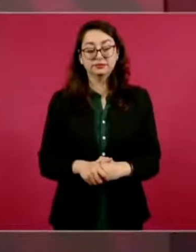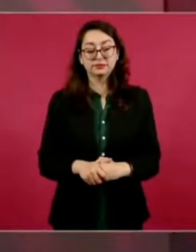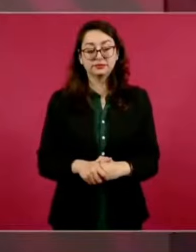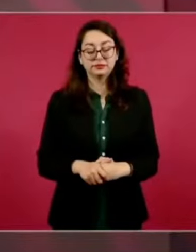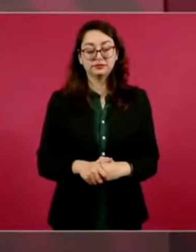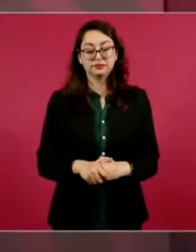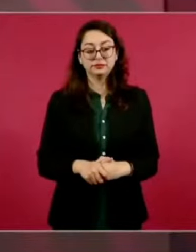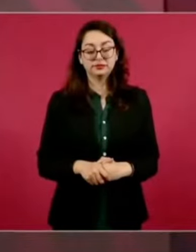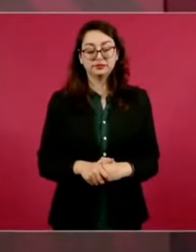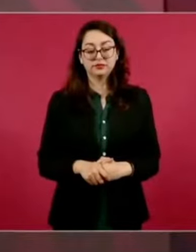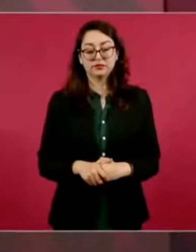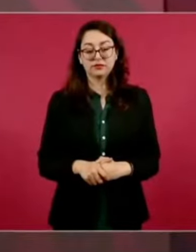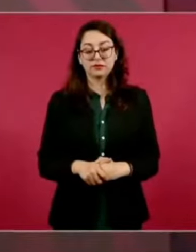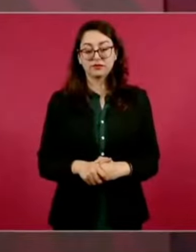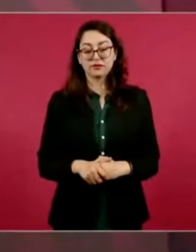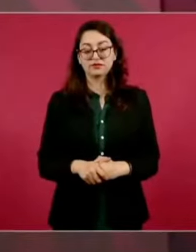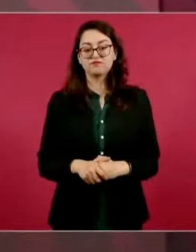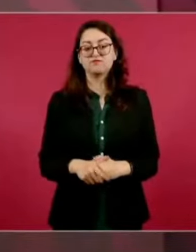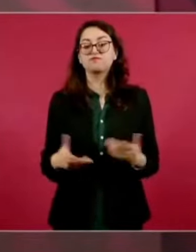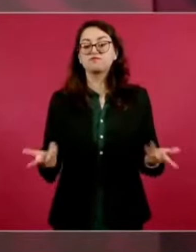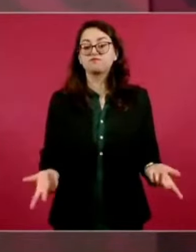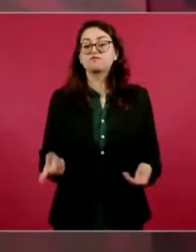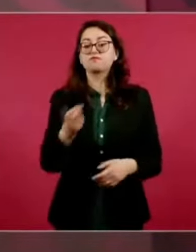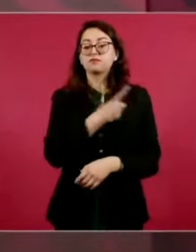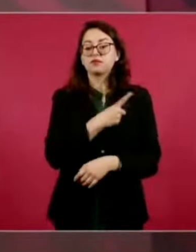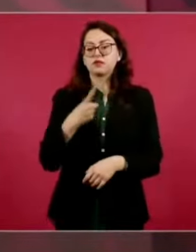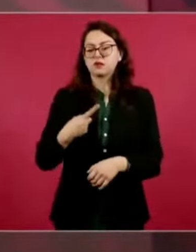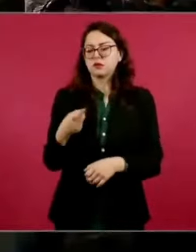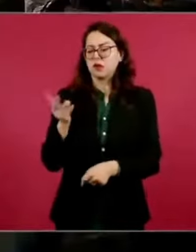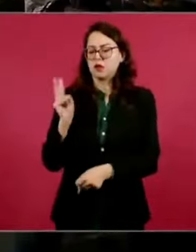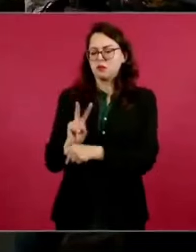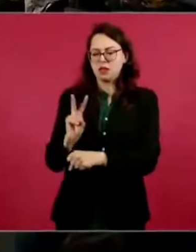Hay que estar pendientes